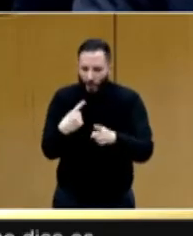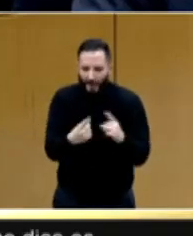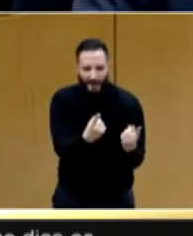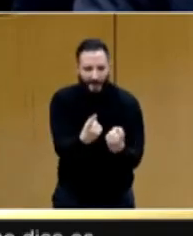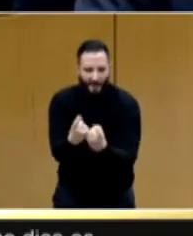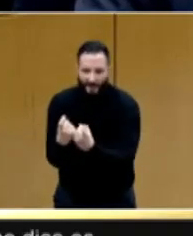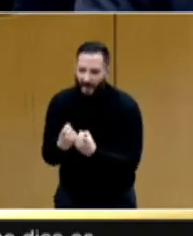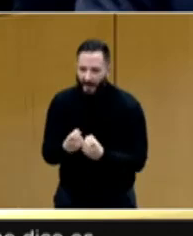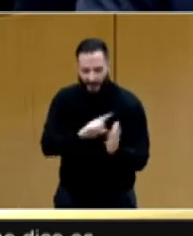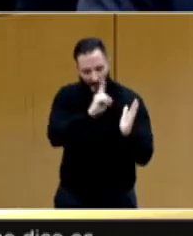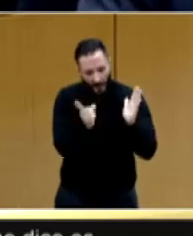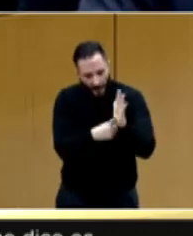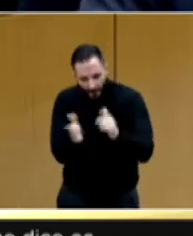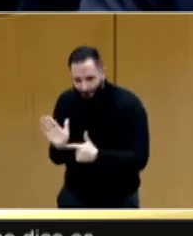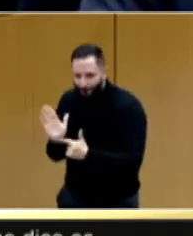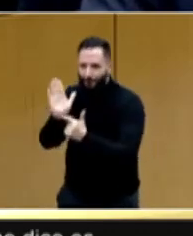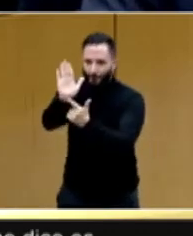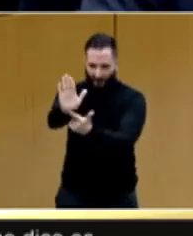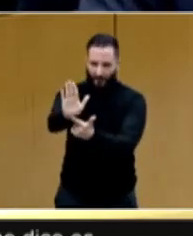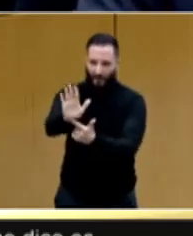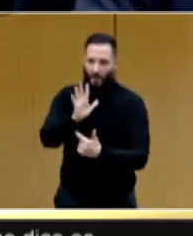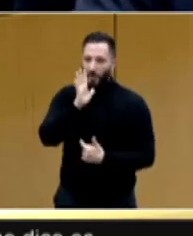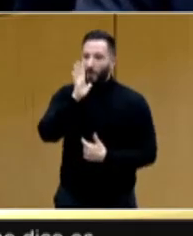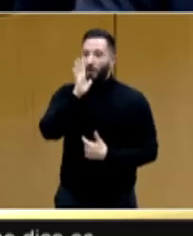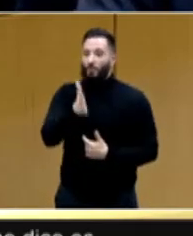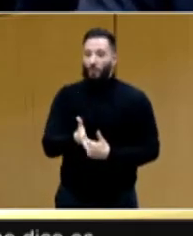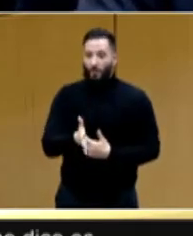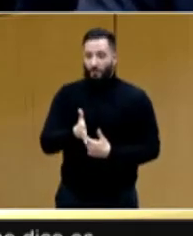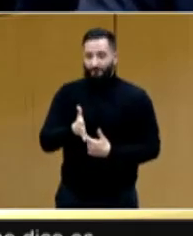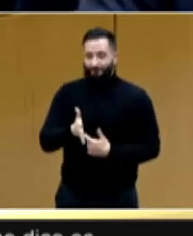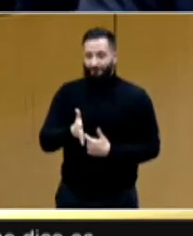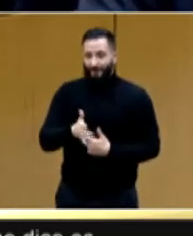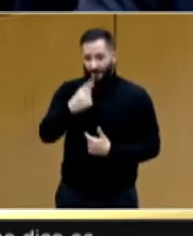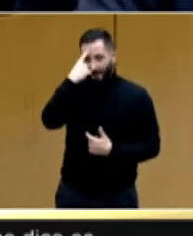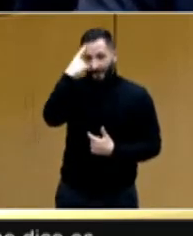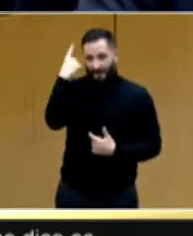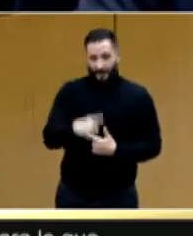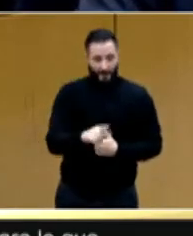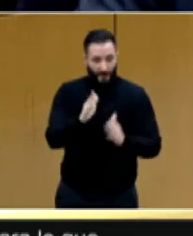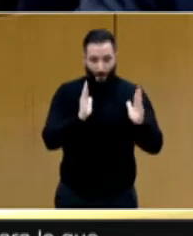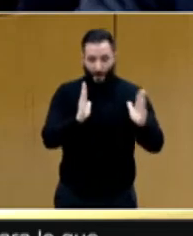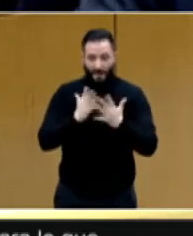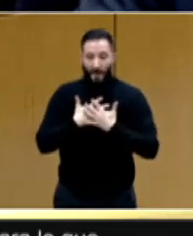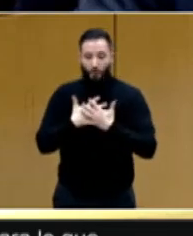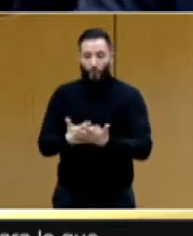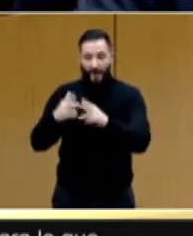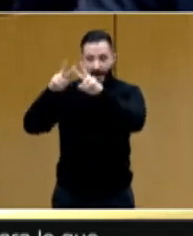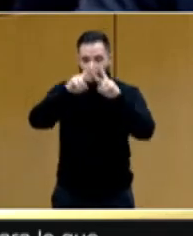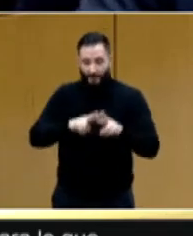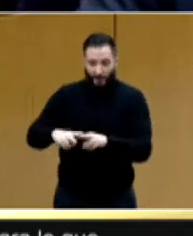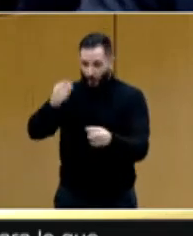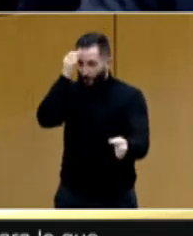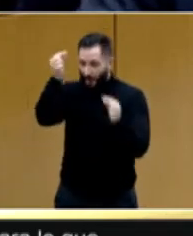la ley y desglosarla porque Bueno hay una parte que como casi todos sabréis es la parte voluntaria de la revisión de esas medidas de apoyo